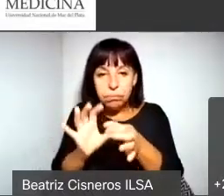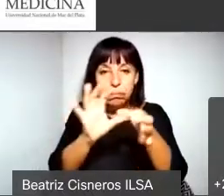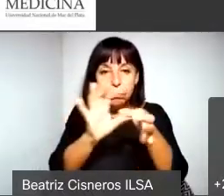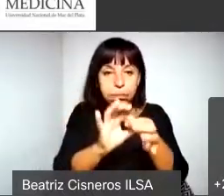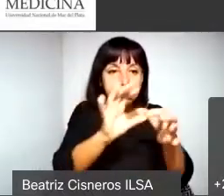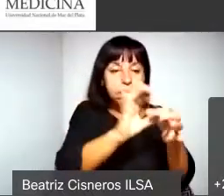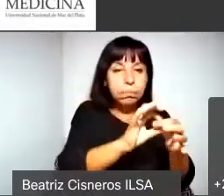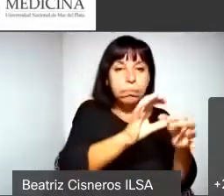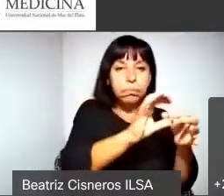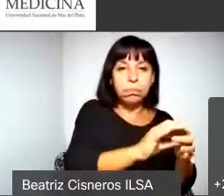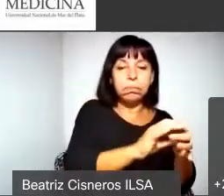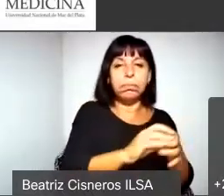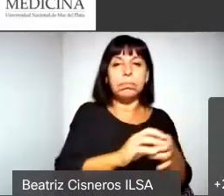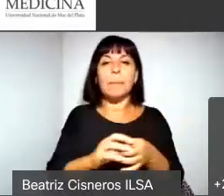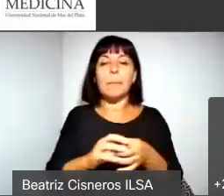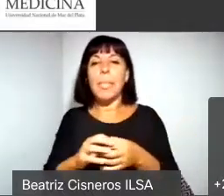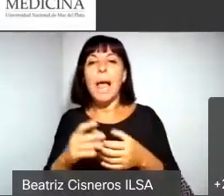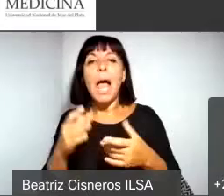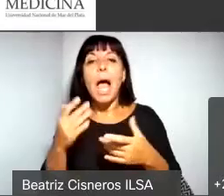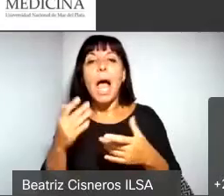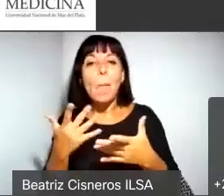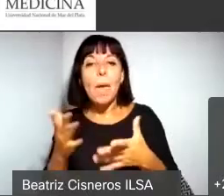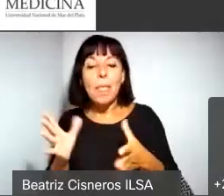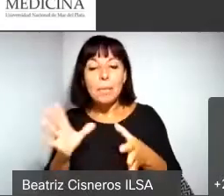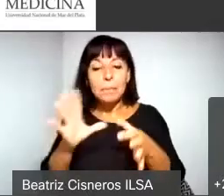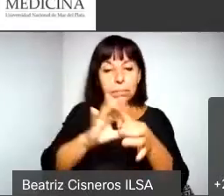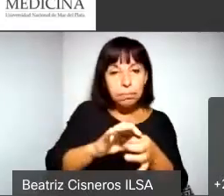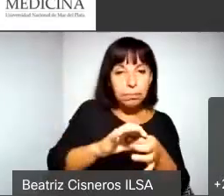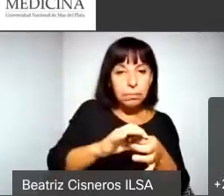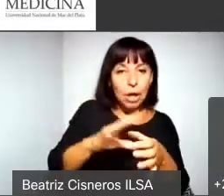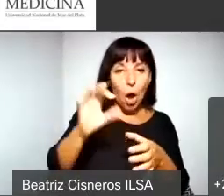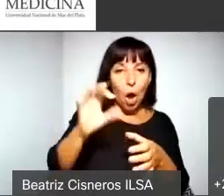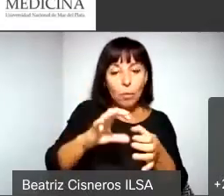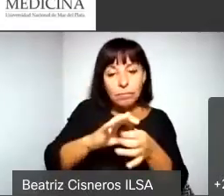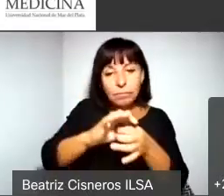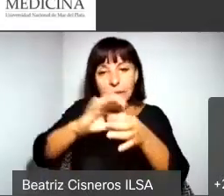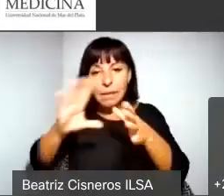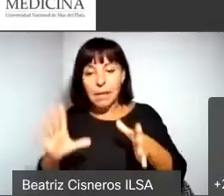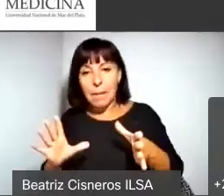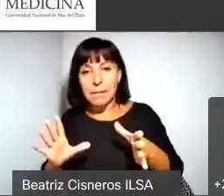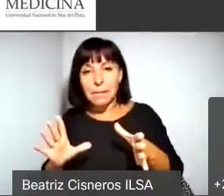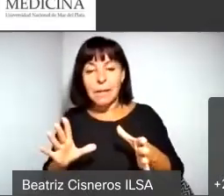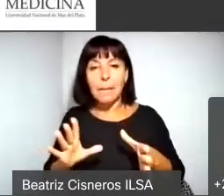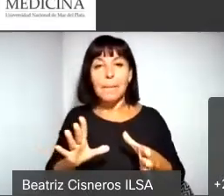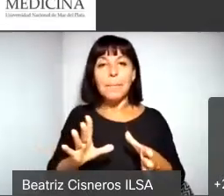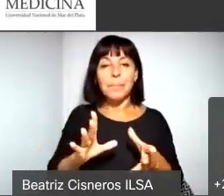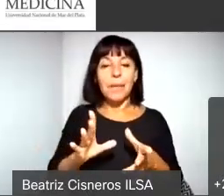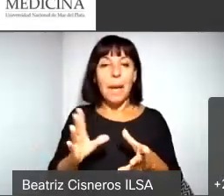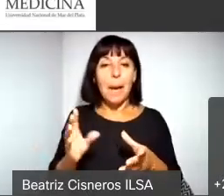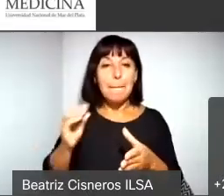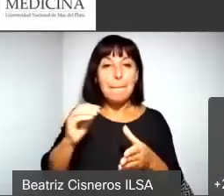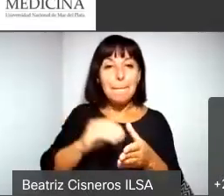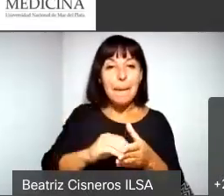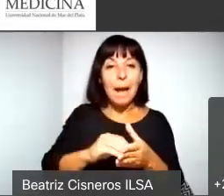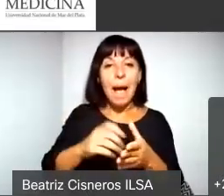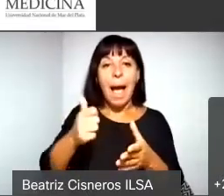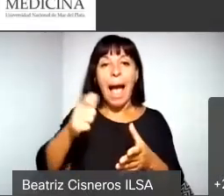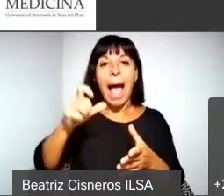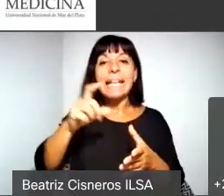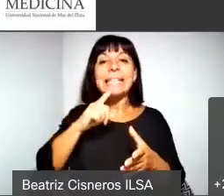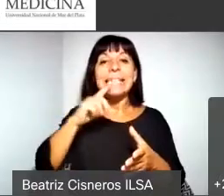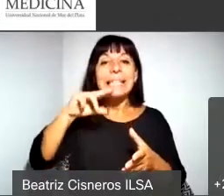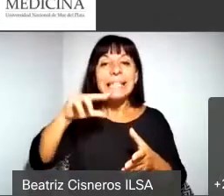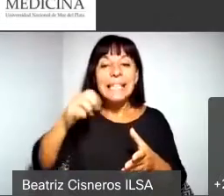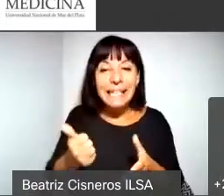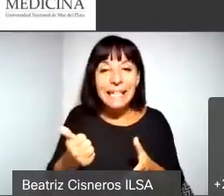y desensamblarse por el agregado o remoción de esta proteína, ¿sí? De la actina. ¿Y qué función